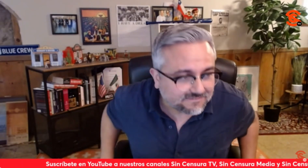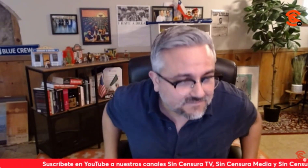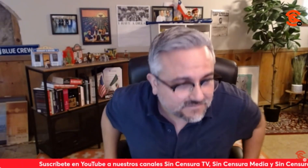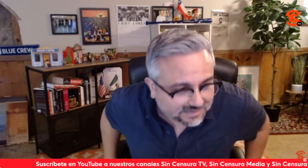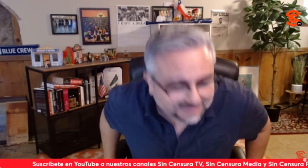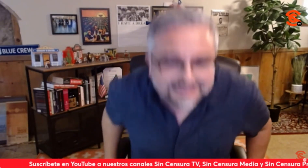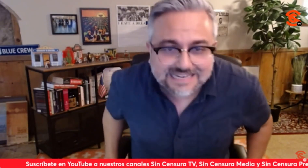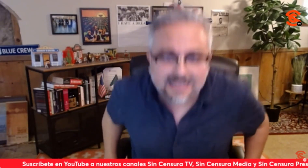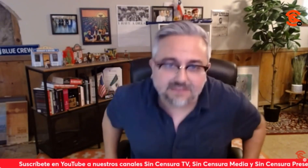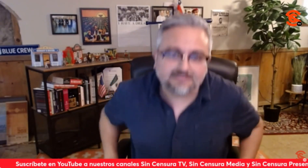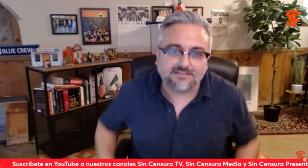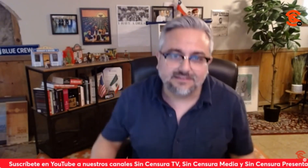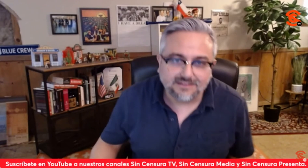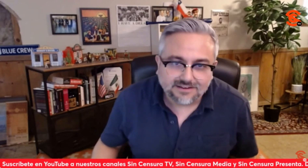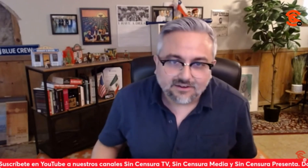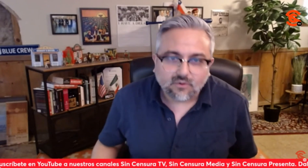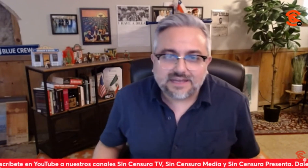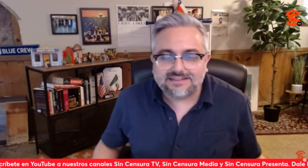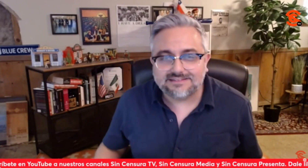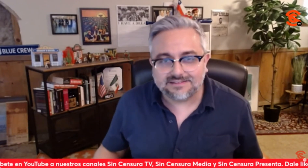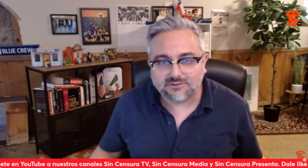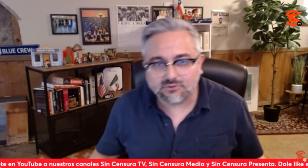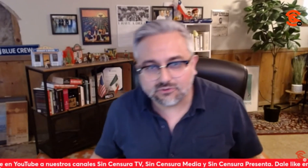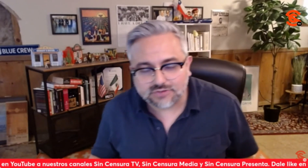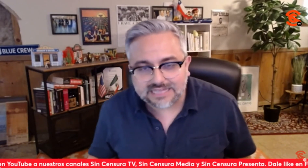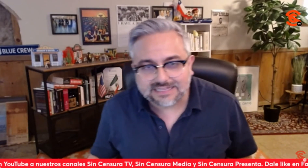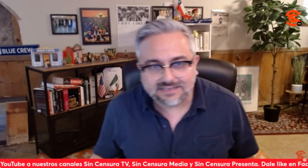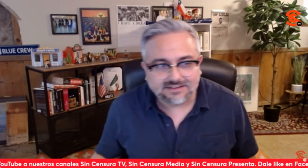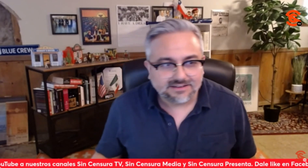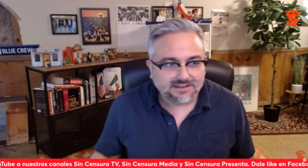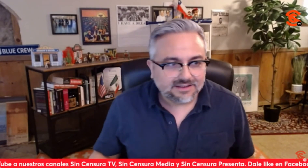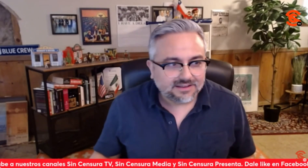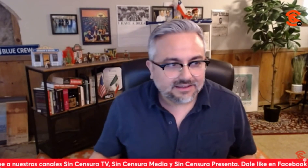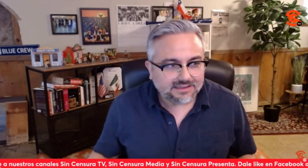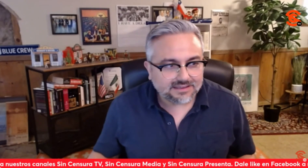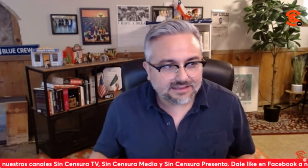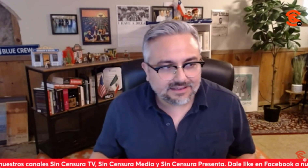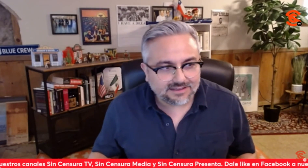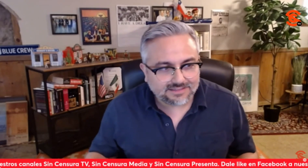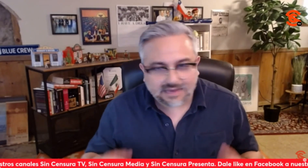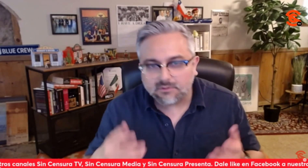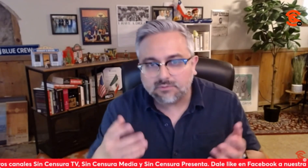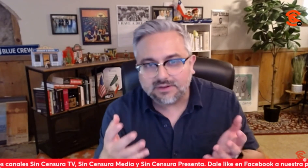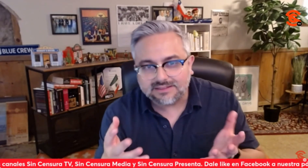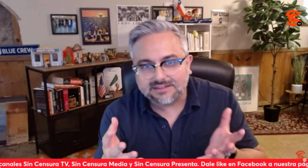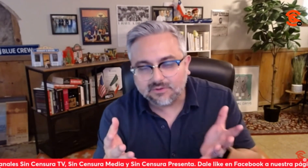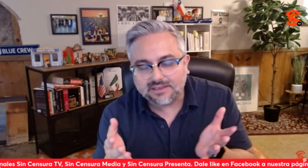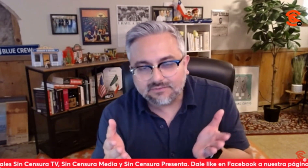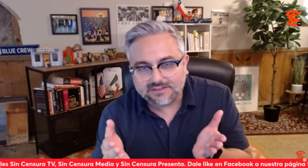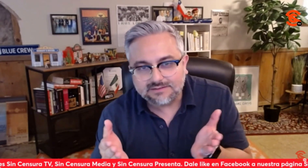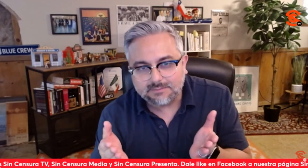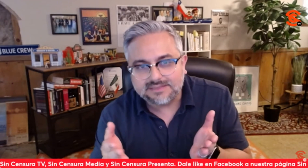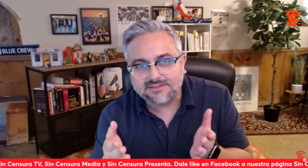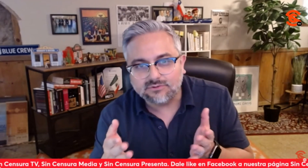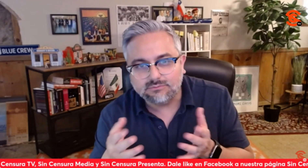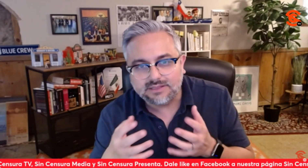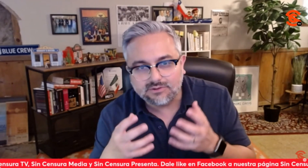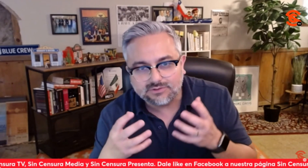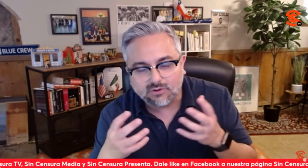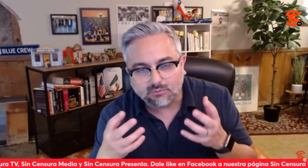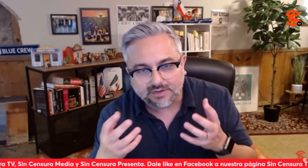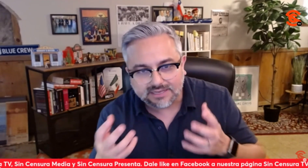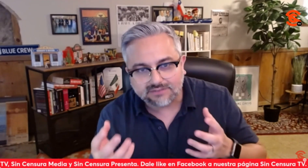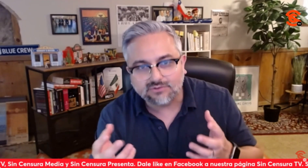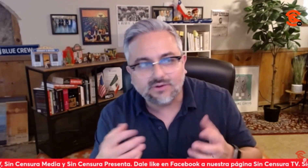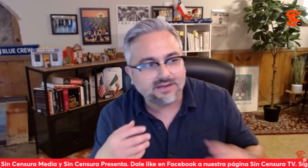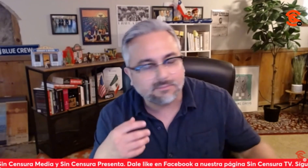quién de las líneas, o qué tan tendenciosos andan. Y dejamos por entendido que efectivamente son medios